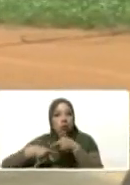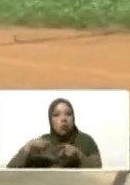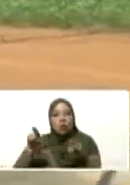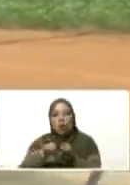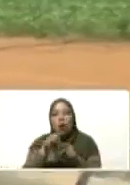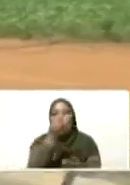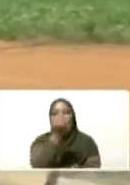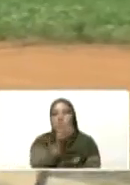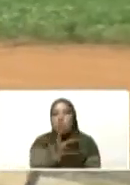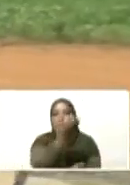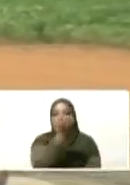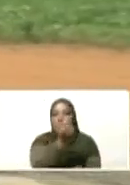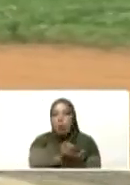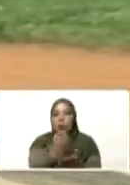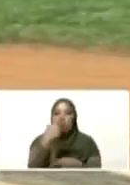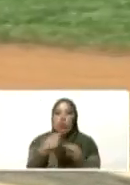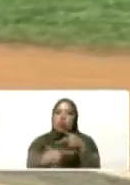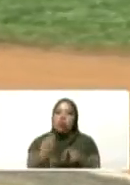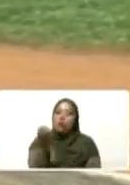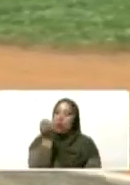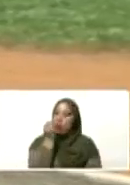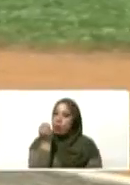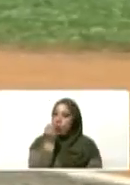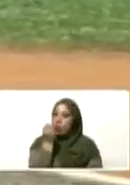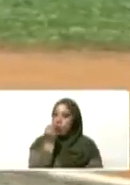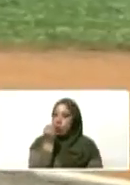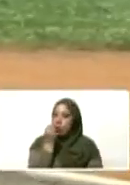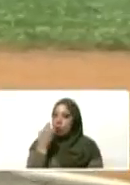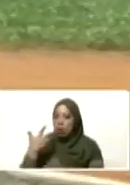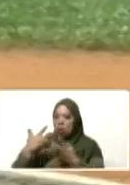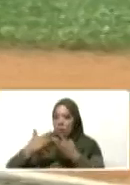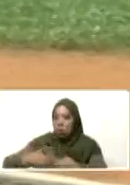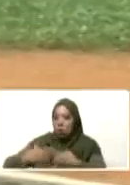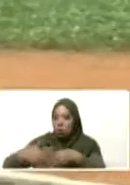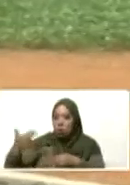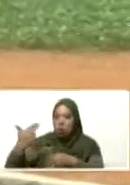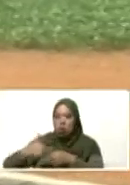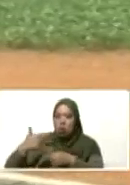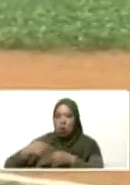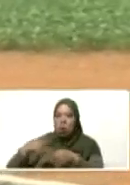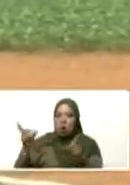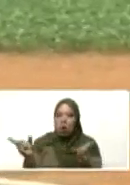Monaga, tierra productora de alimentos. Petróleo,